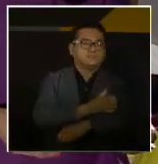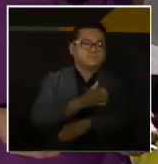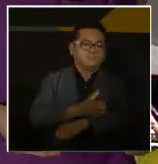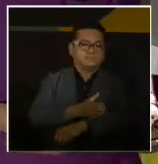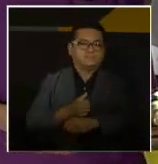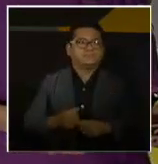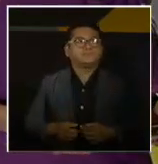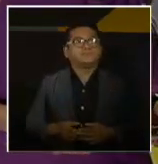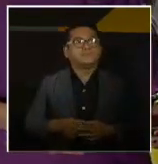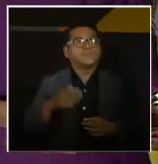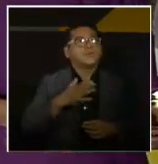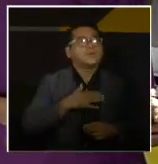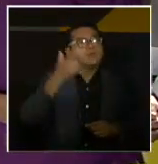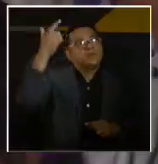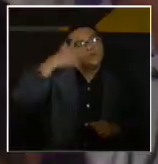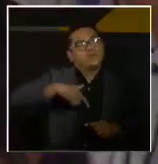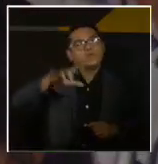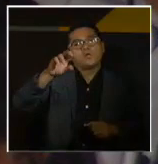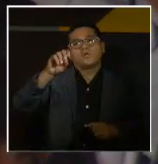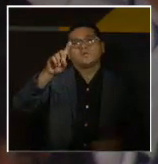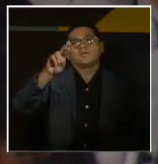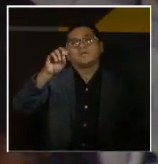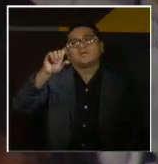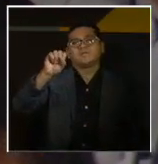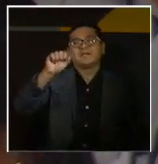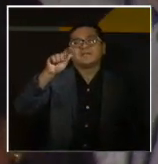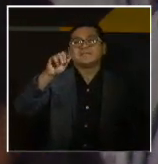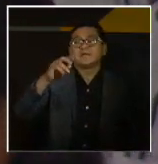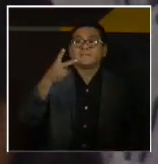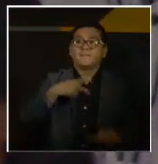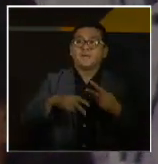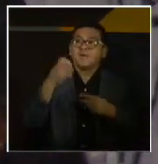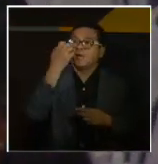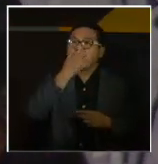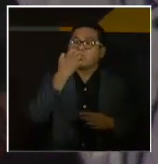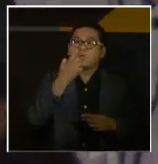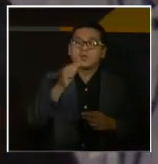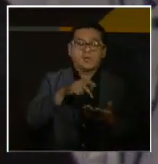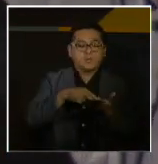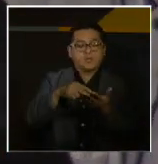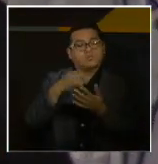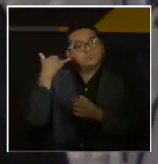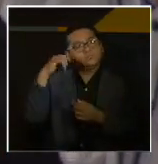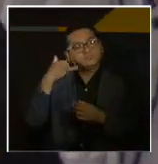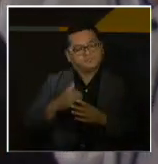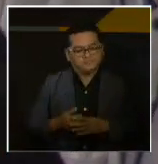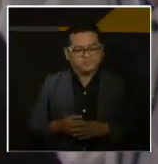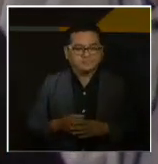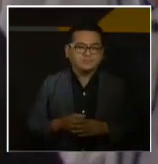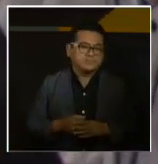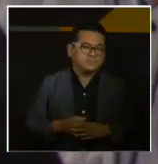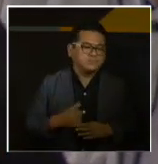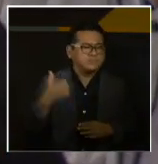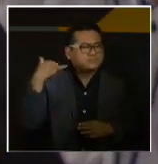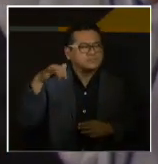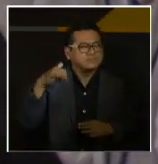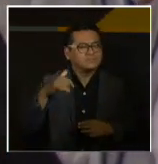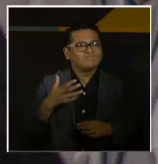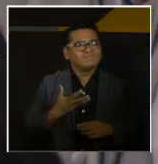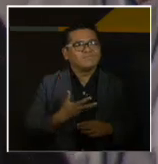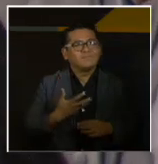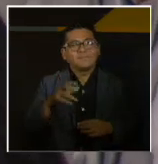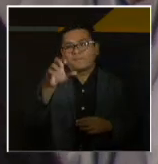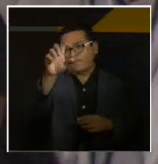acompañas. Sí, buenas noches, soy Rodrigo Llanes Salazar, vengo del Colegio de Antropólogos de Yucatán. Y Yucatán tiene